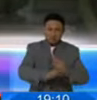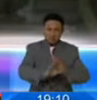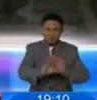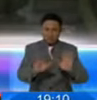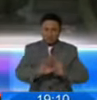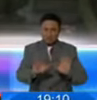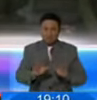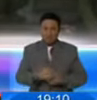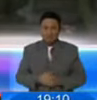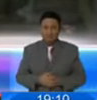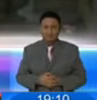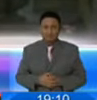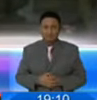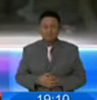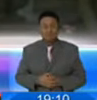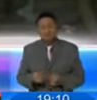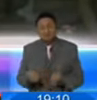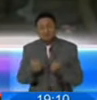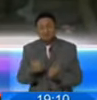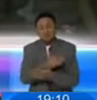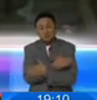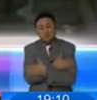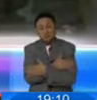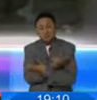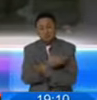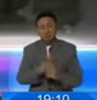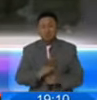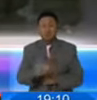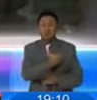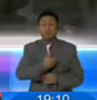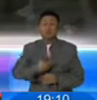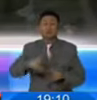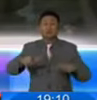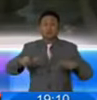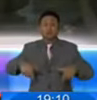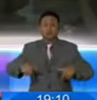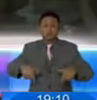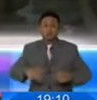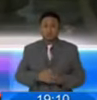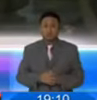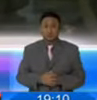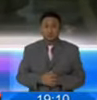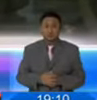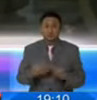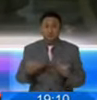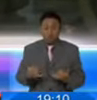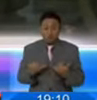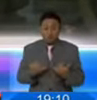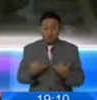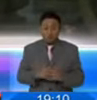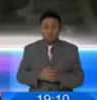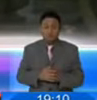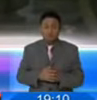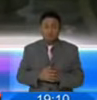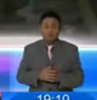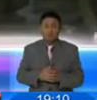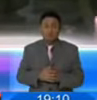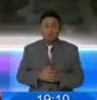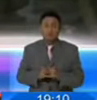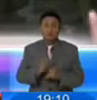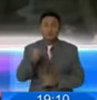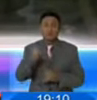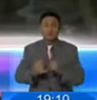los ecuatorianos. Y en buena hora que el presidente Lenín Moreno, que se está convirtiendo en el